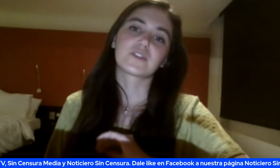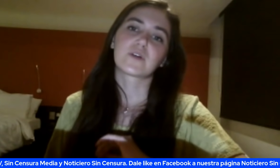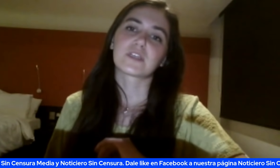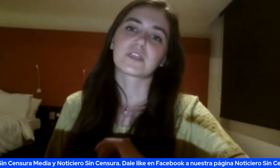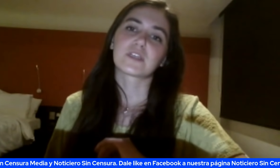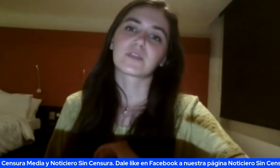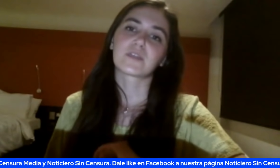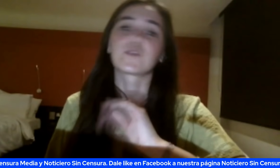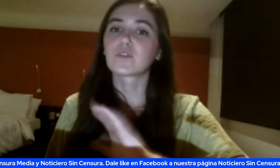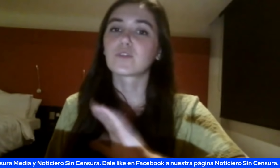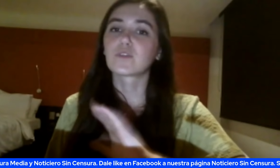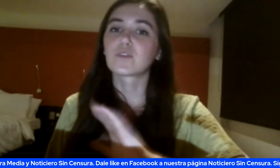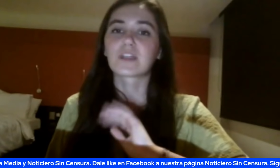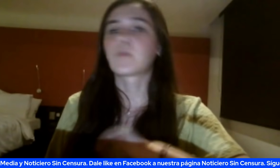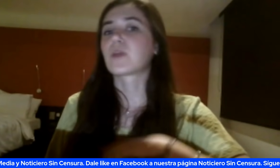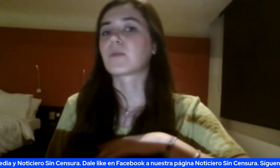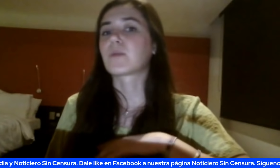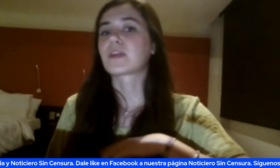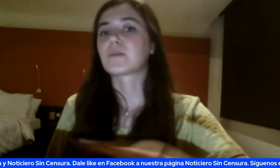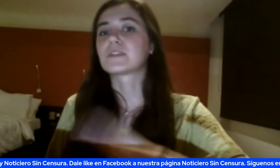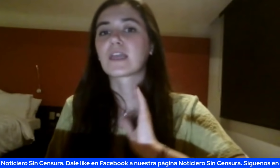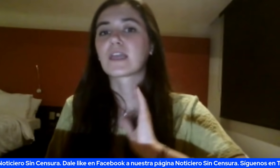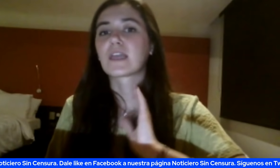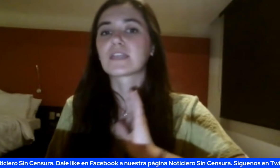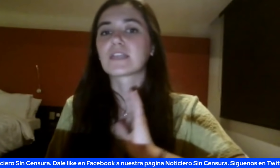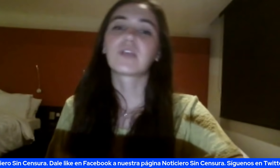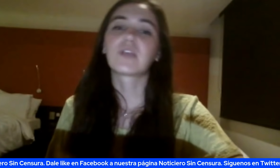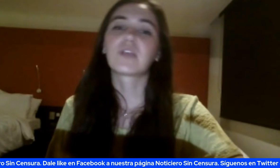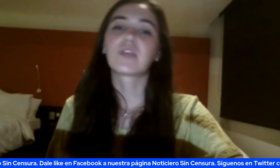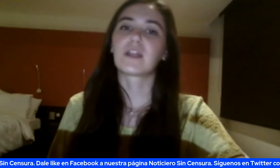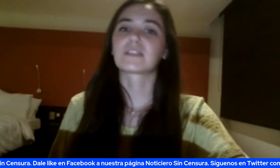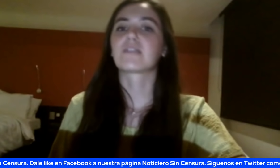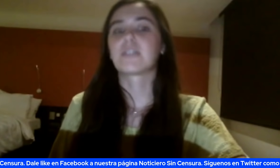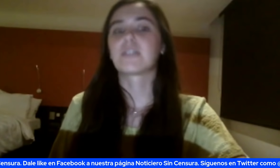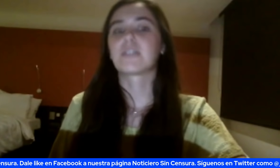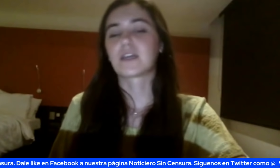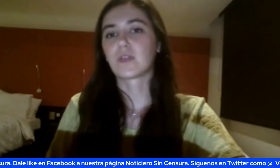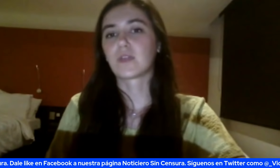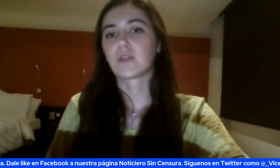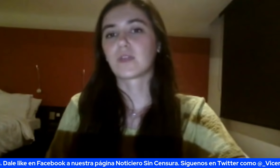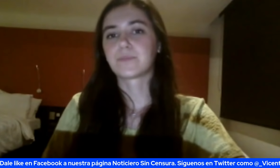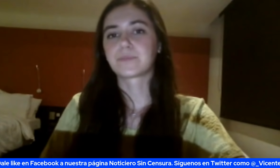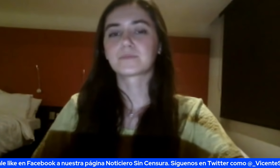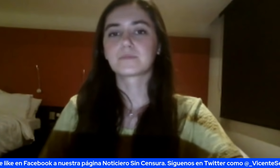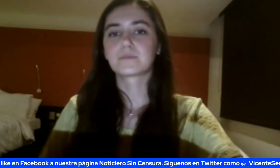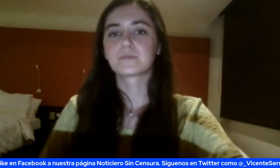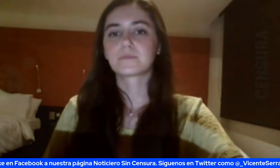hecho pues un montón de trampa porque prácticamente es la única forma en la que saben llegar al poder.